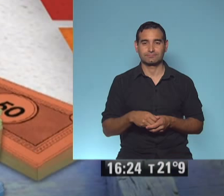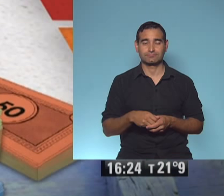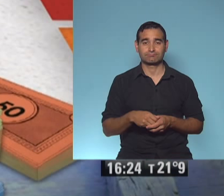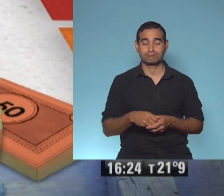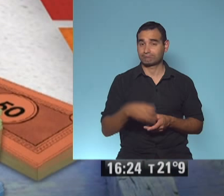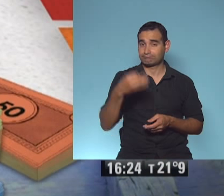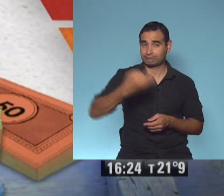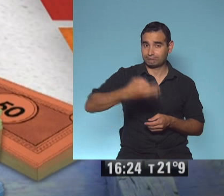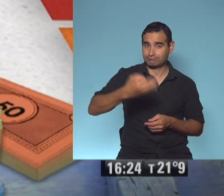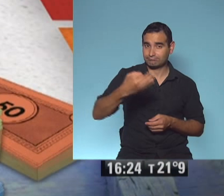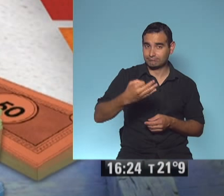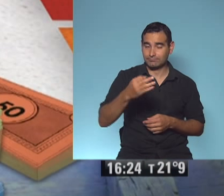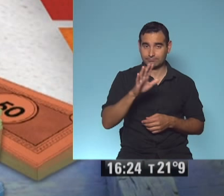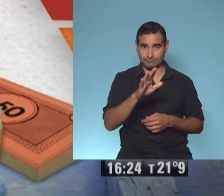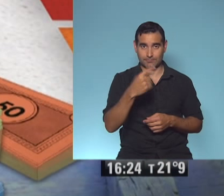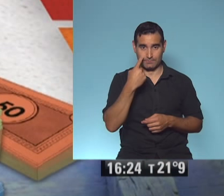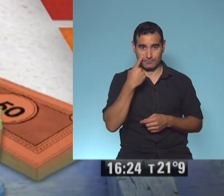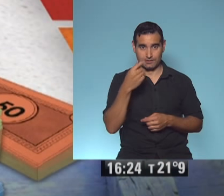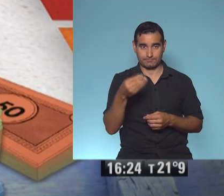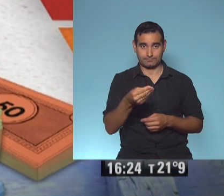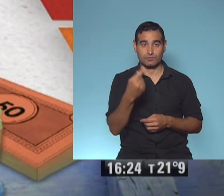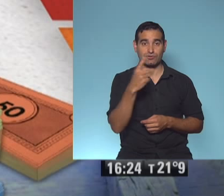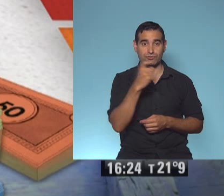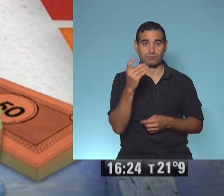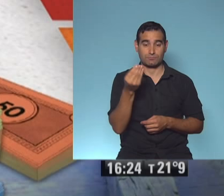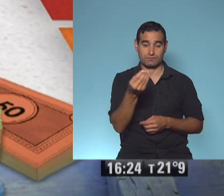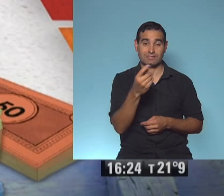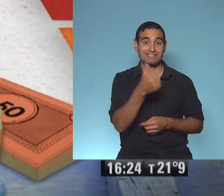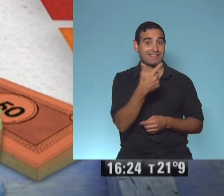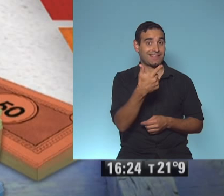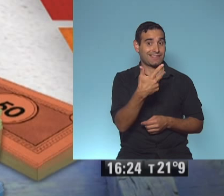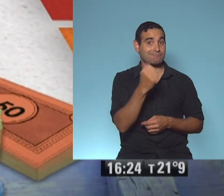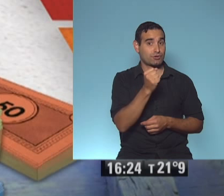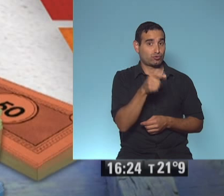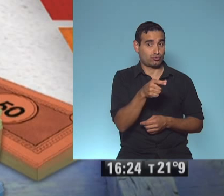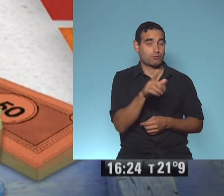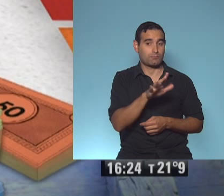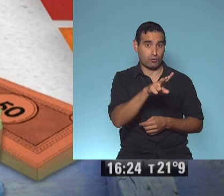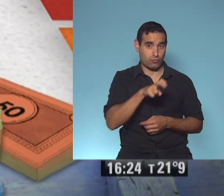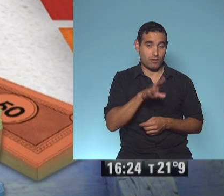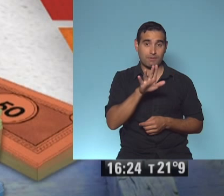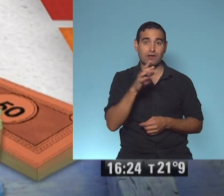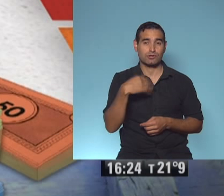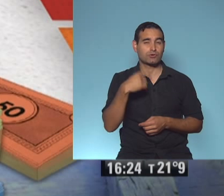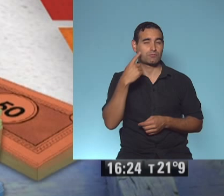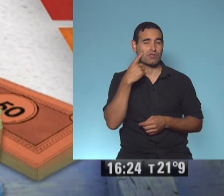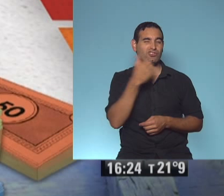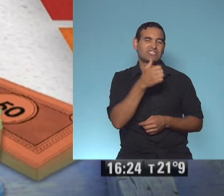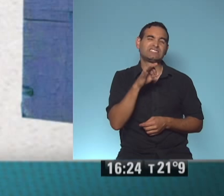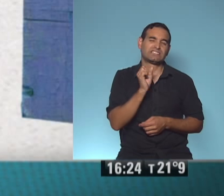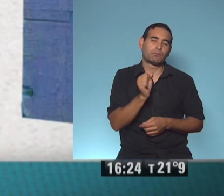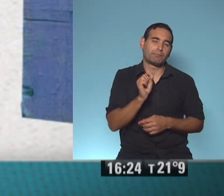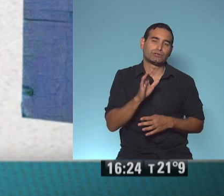Muy bien. Mira, fíjate. Tengo que cobrarte 63 pesos. Pero yo pienso en cobrarte 60